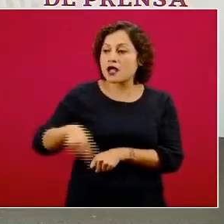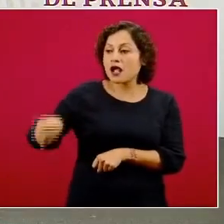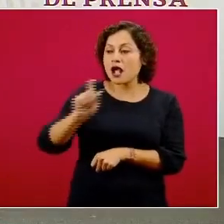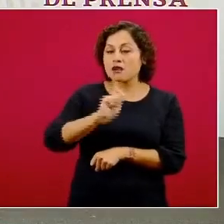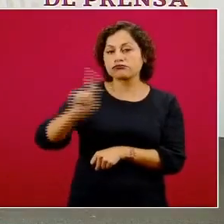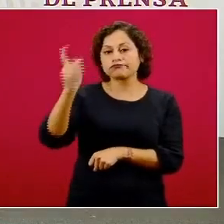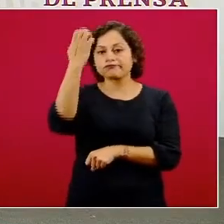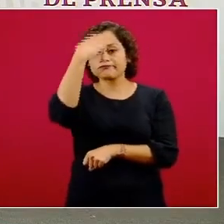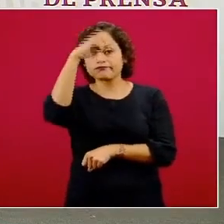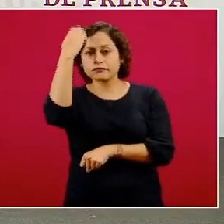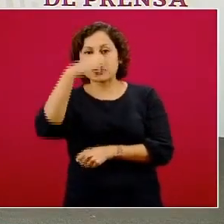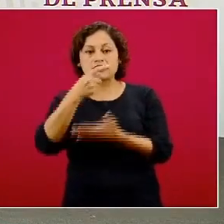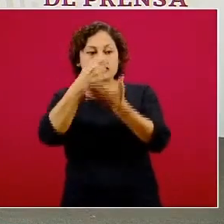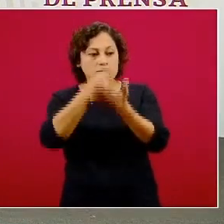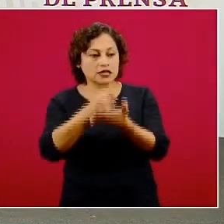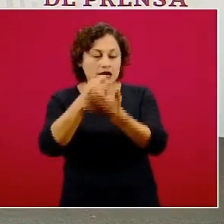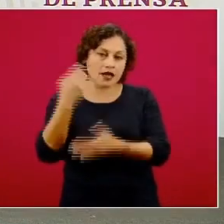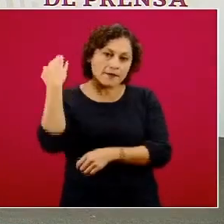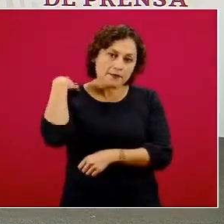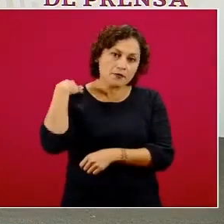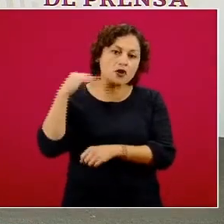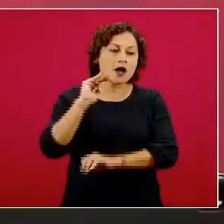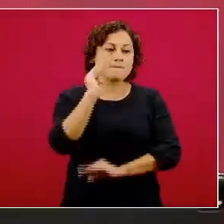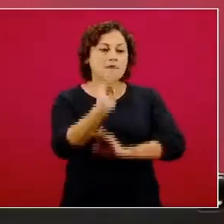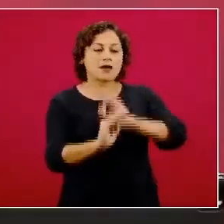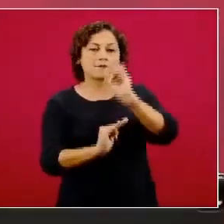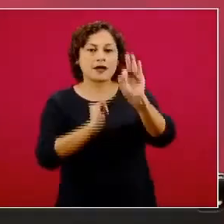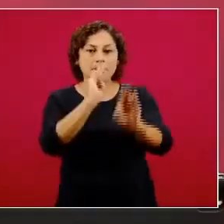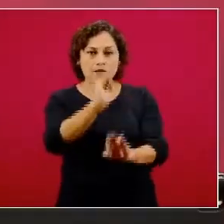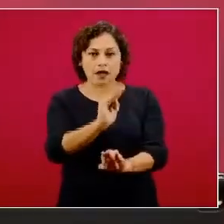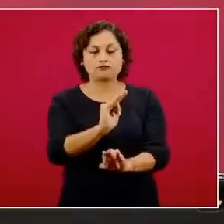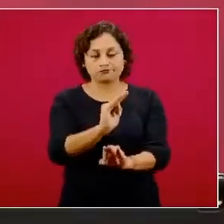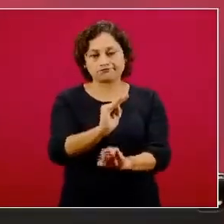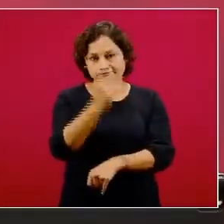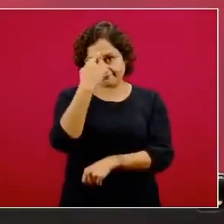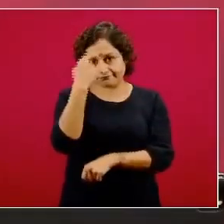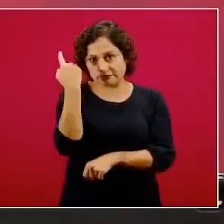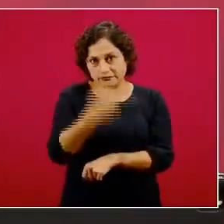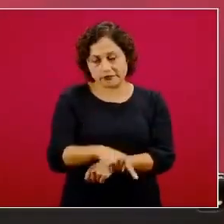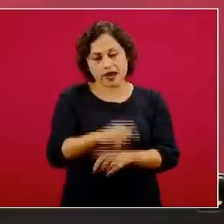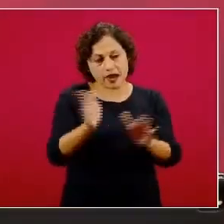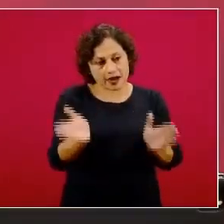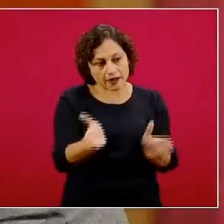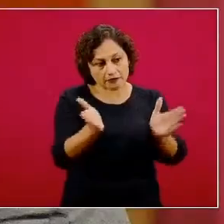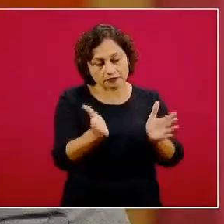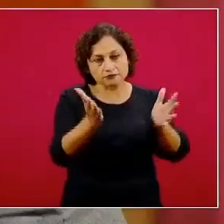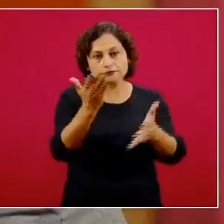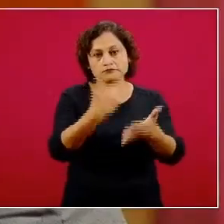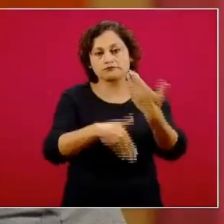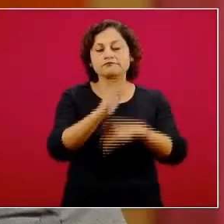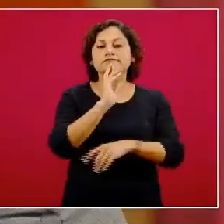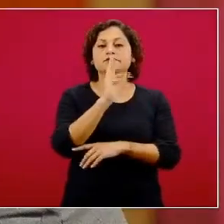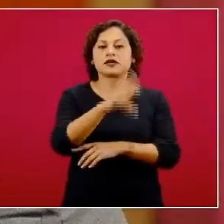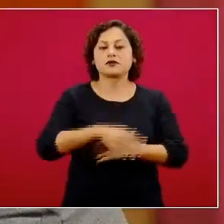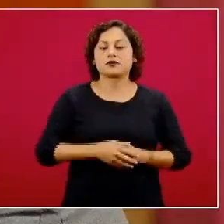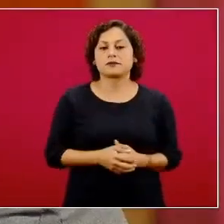terapia pulmonar para poder dar este tipo de terapia de rehabilitación. Se cuenta